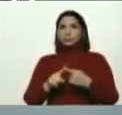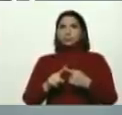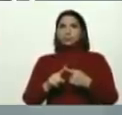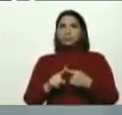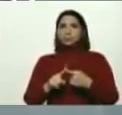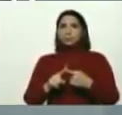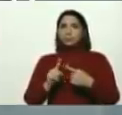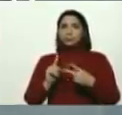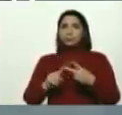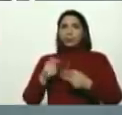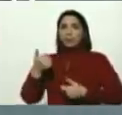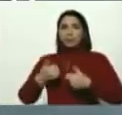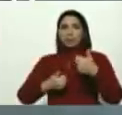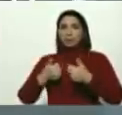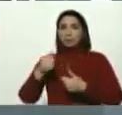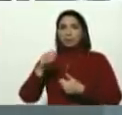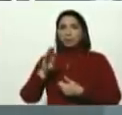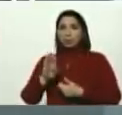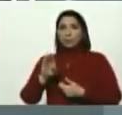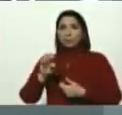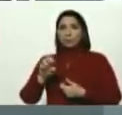el candidato Bertucci,